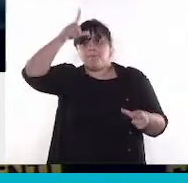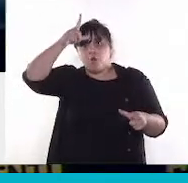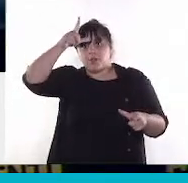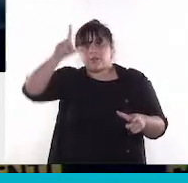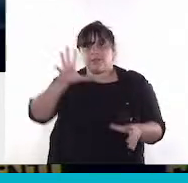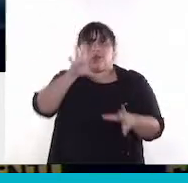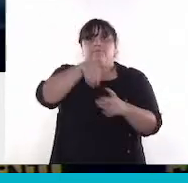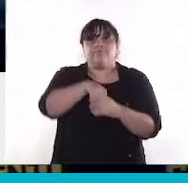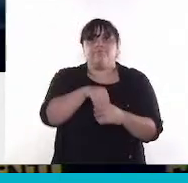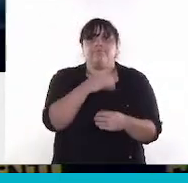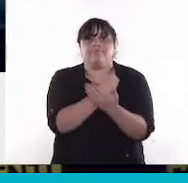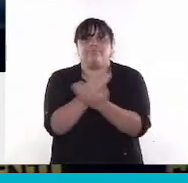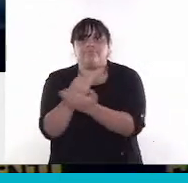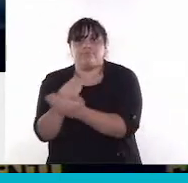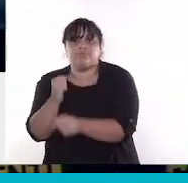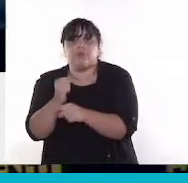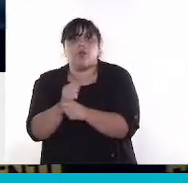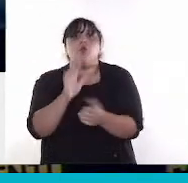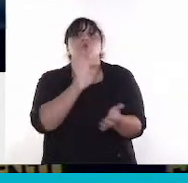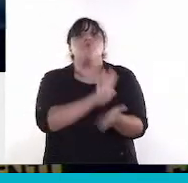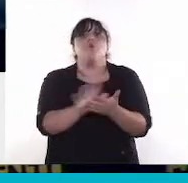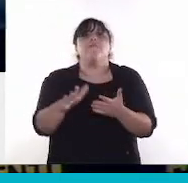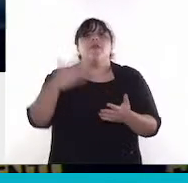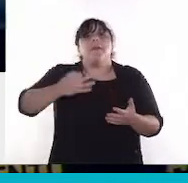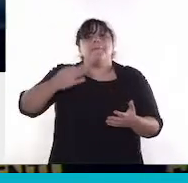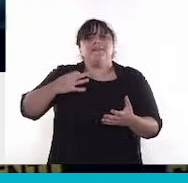porque creó un cuerpo especial